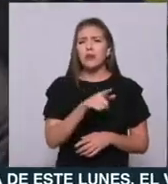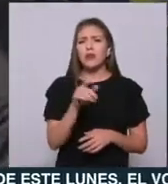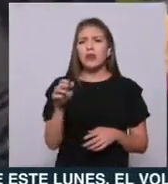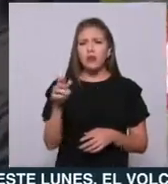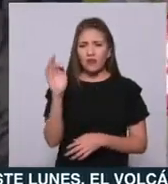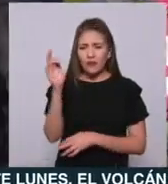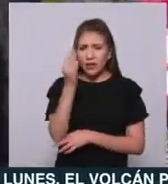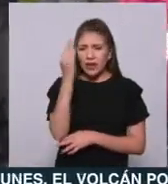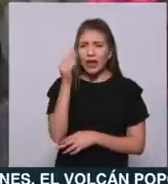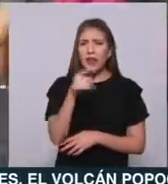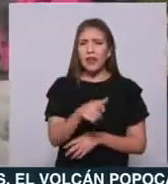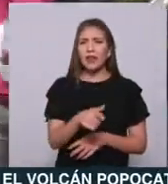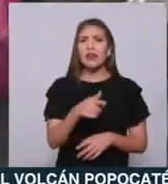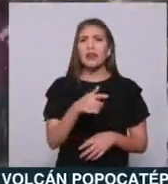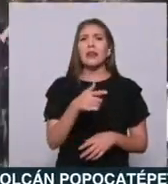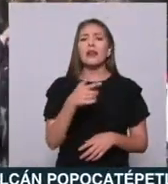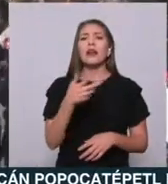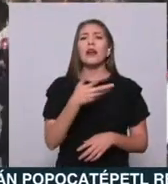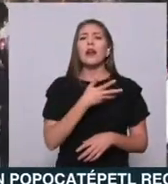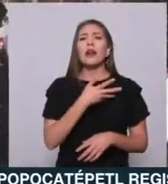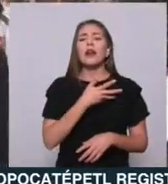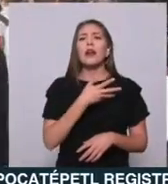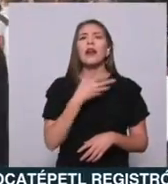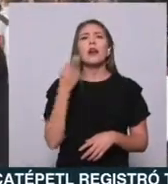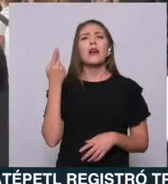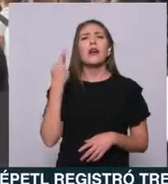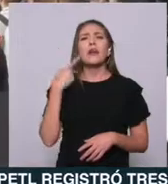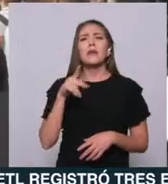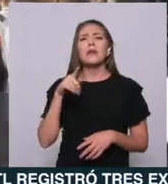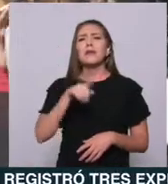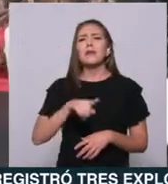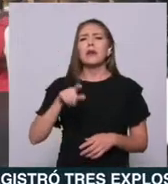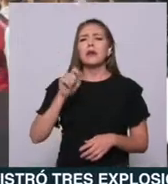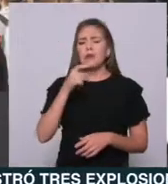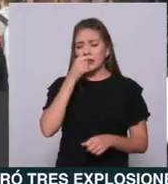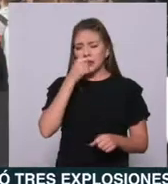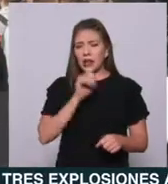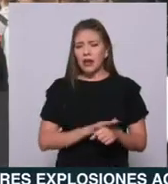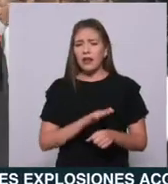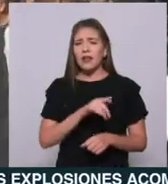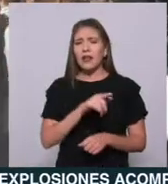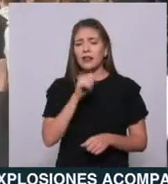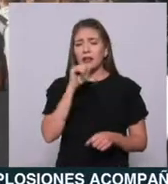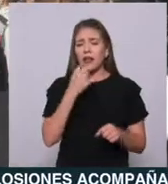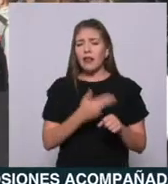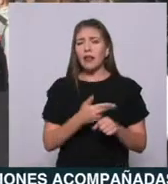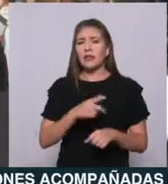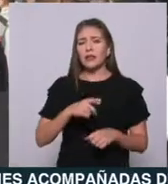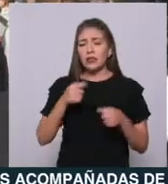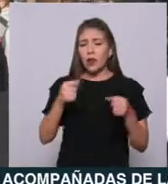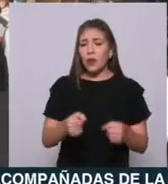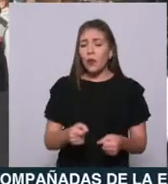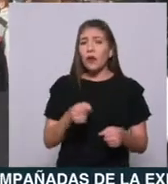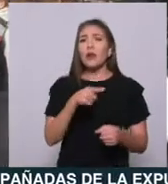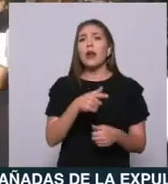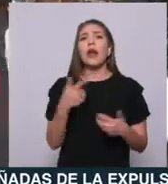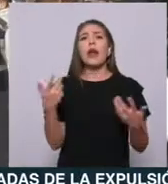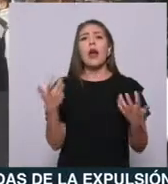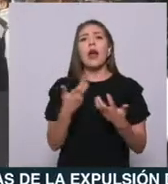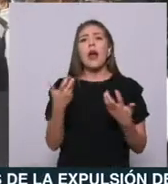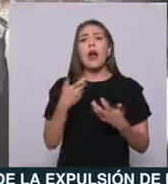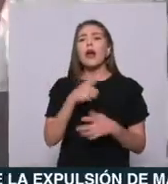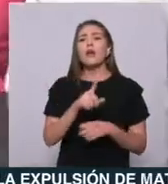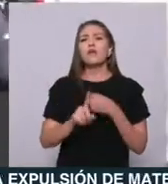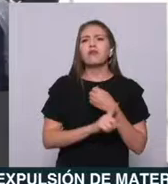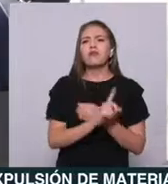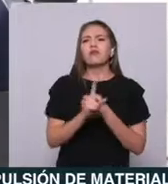federales, nada más que hubieron ciertas actitudes por parte de la Secretaría de Seguridad que hicieron que los ánimos se